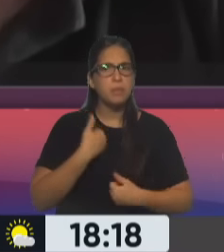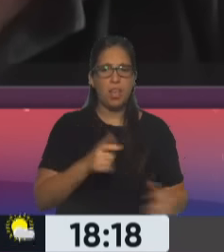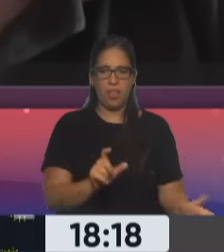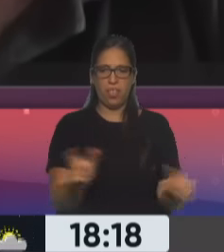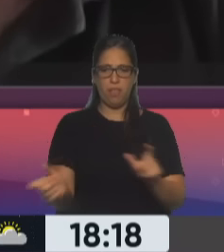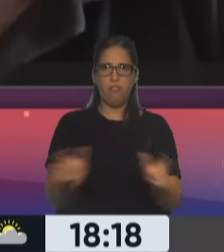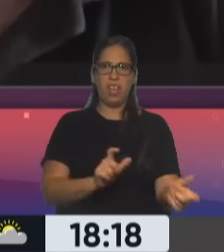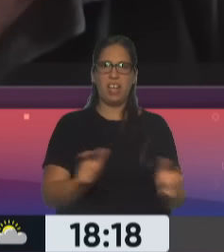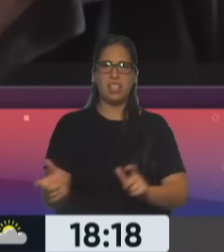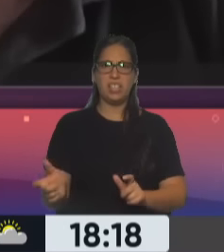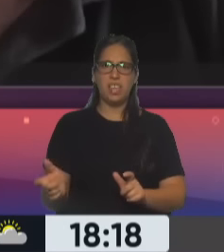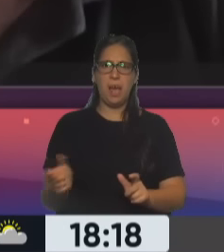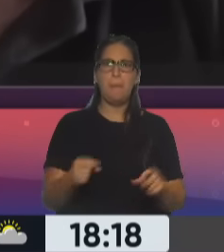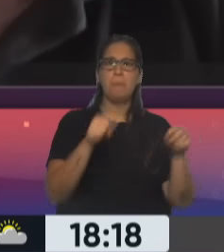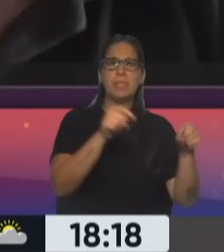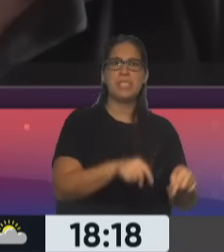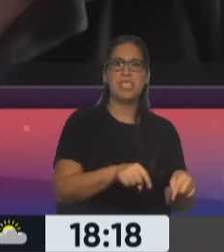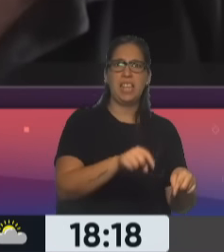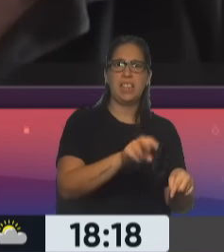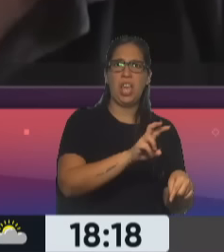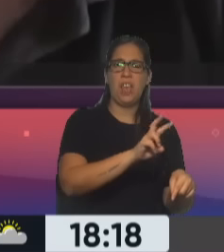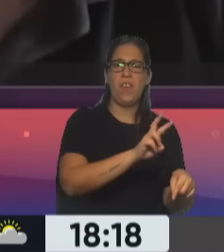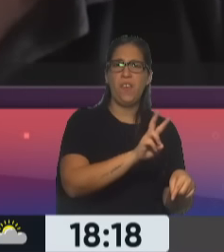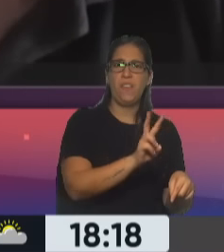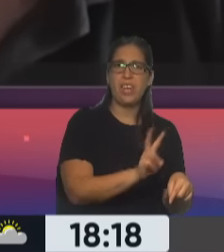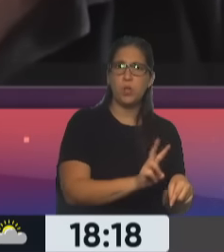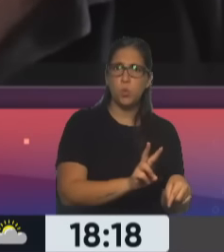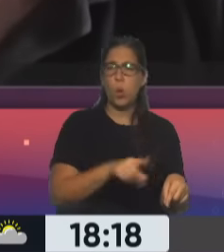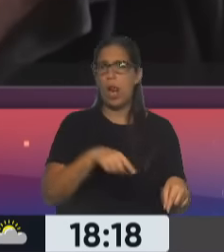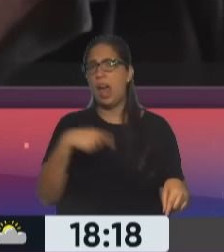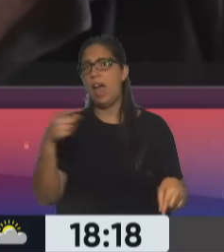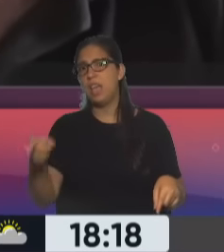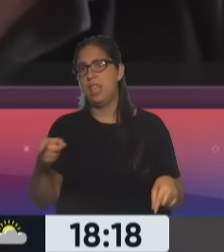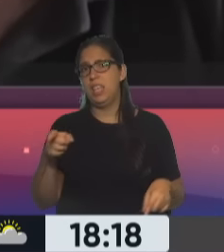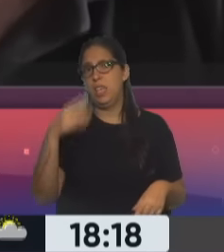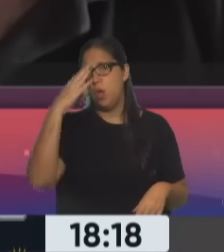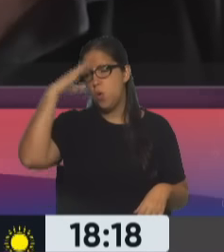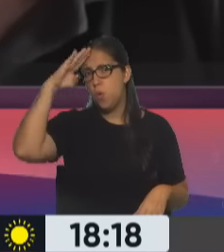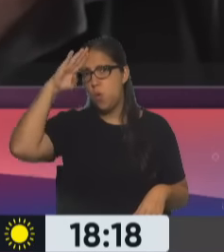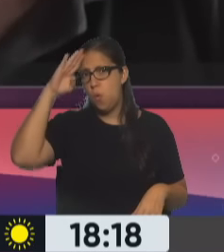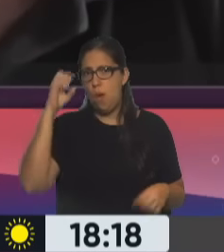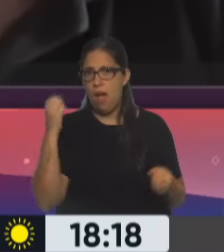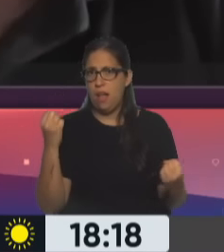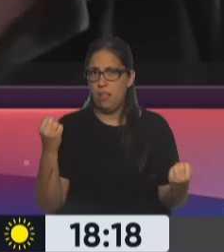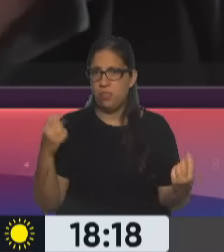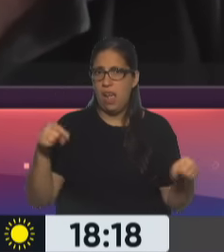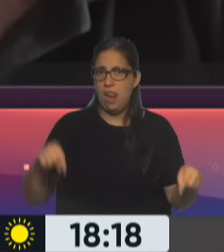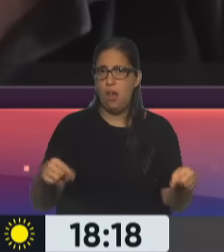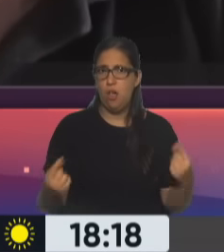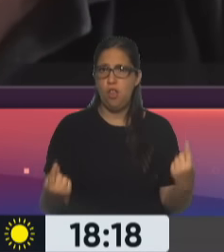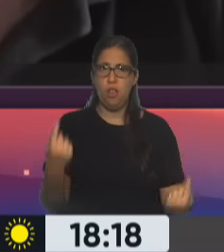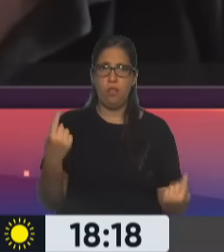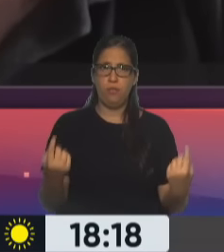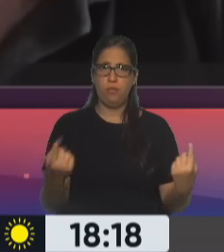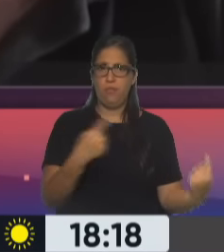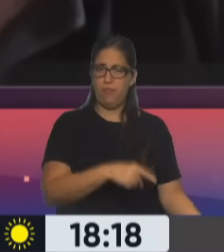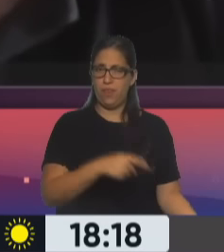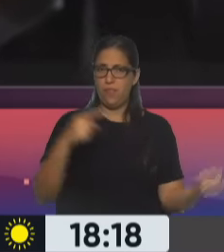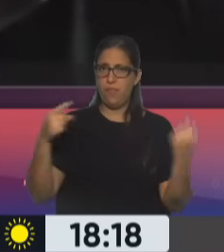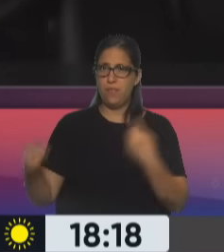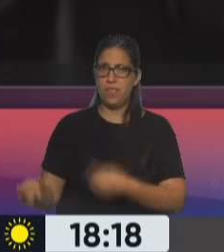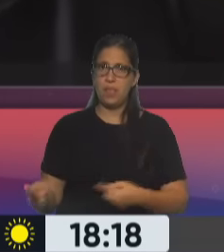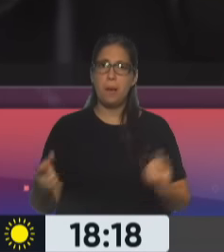dos presentes, ¿no? El de Venezuela, de lo que ya pasó, con un nuevo presente, y el de Cuba con el presente que estamos conociendo, ¿no? Con esta crisis